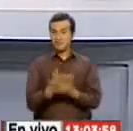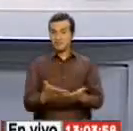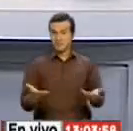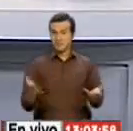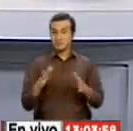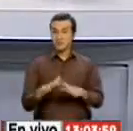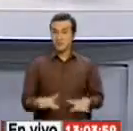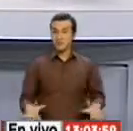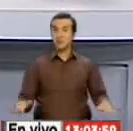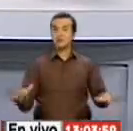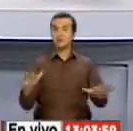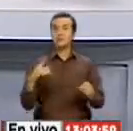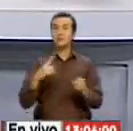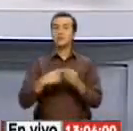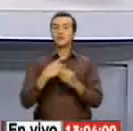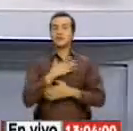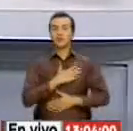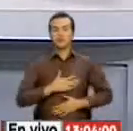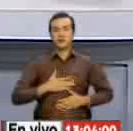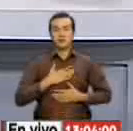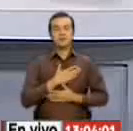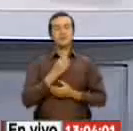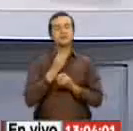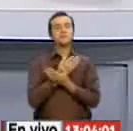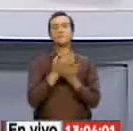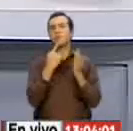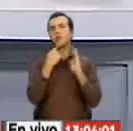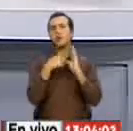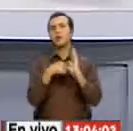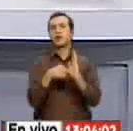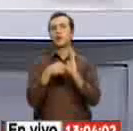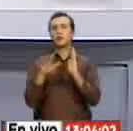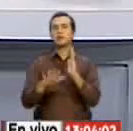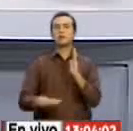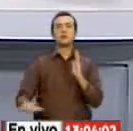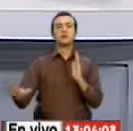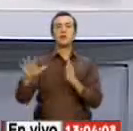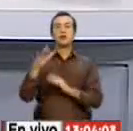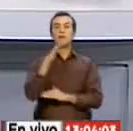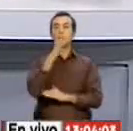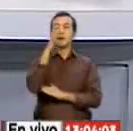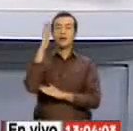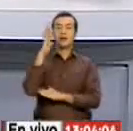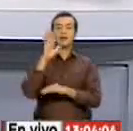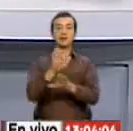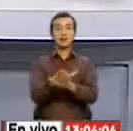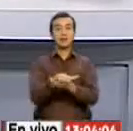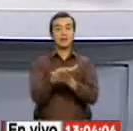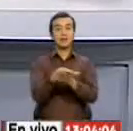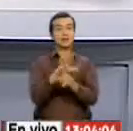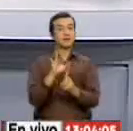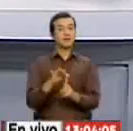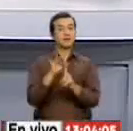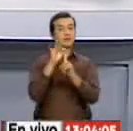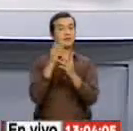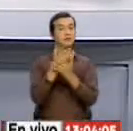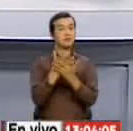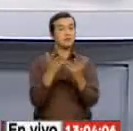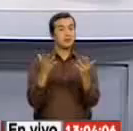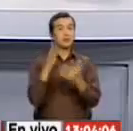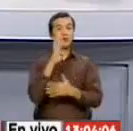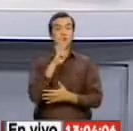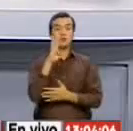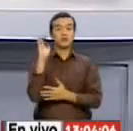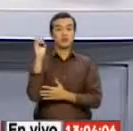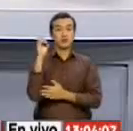la capital de la República para disfrutar en estas fechas. Por ejemplo, el Parque La Alameda es uno de ellos. Historia y tradición encierran sus